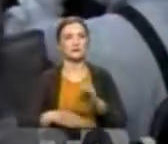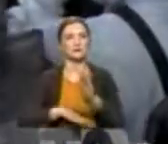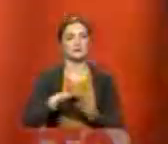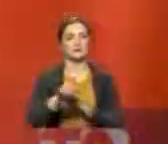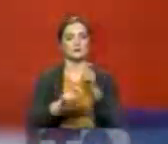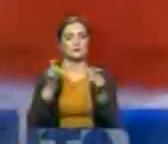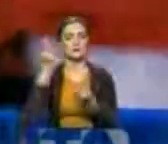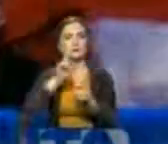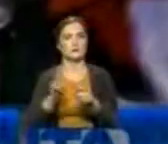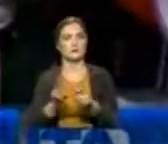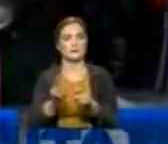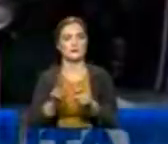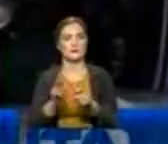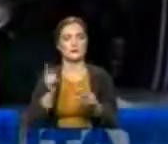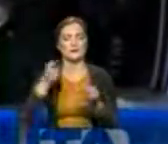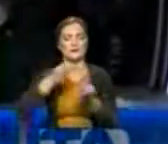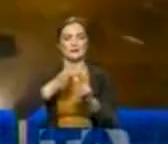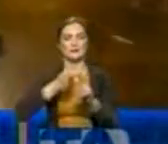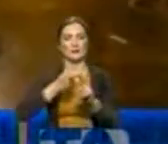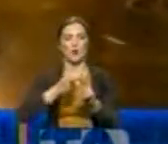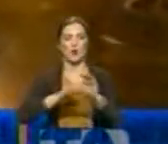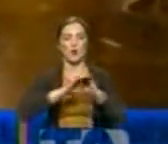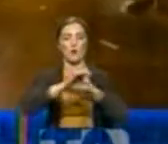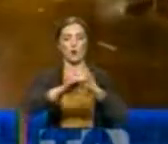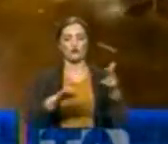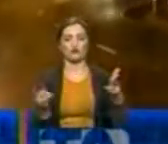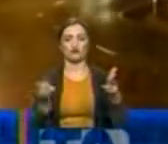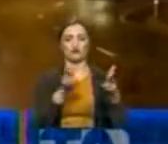son movilizados directamente hasta Huaquillas por